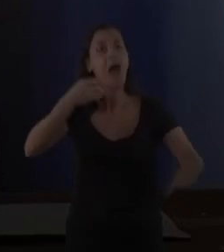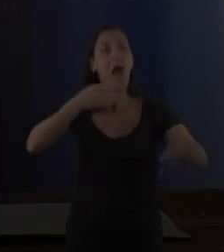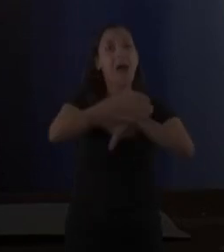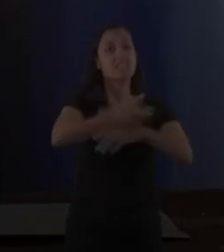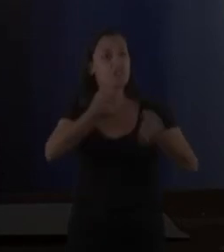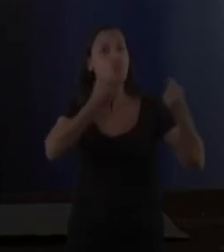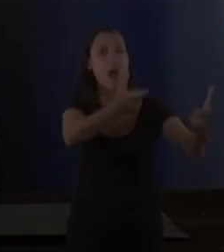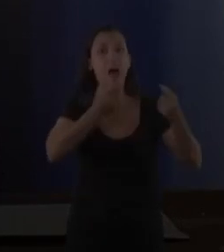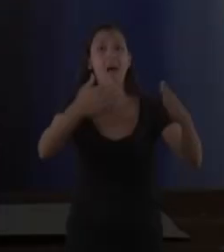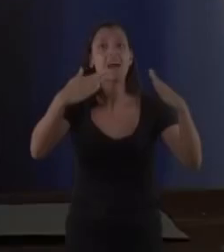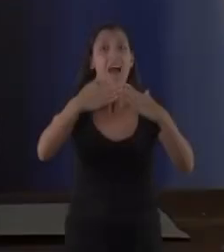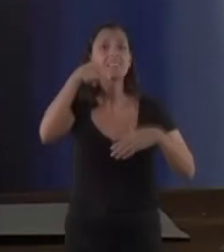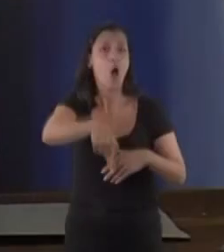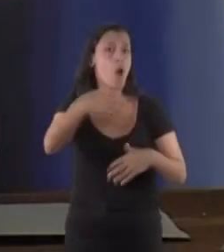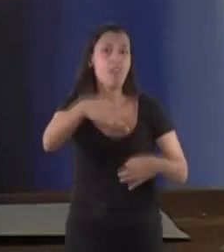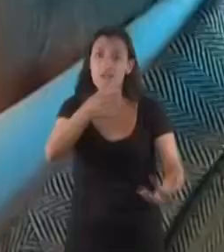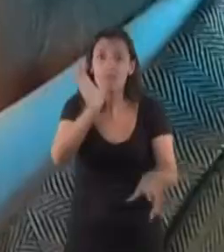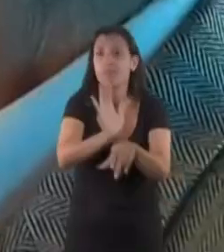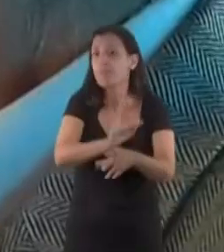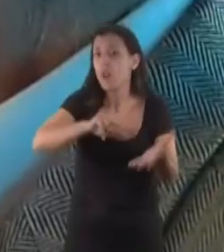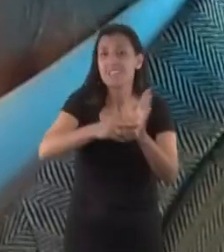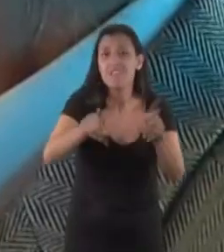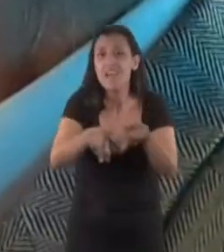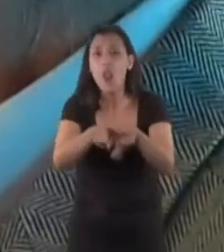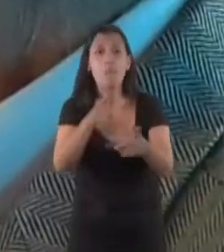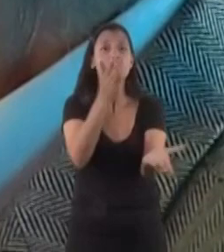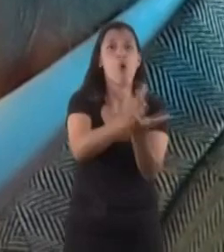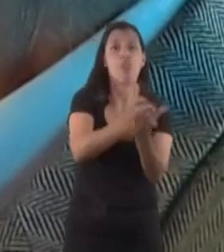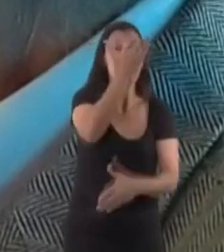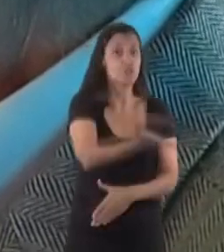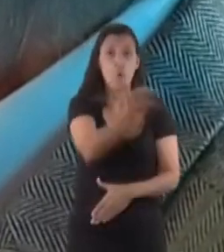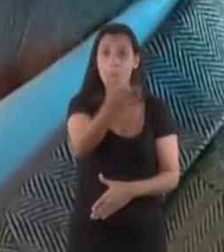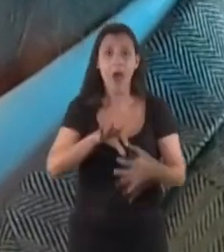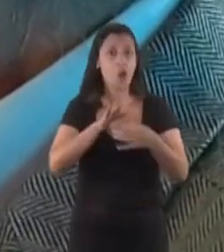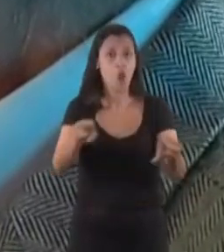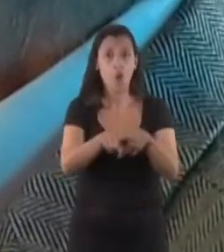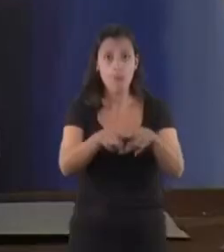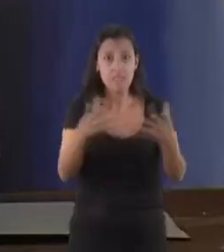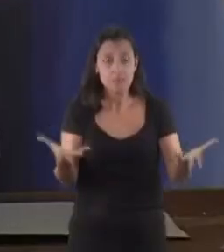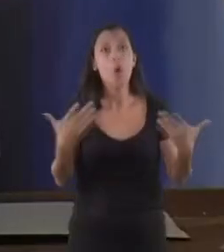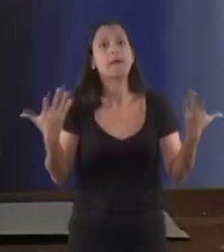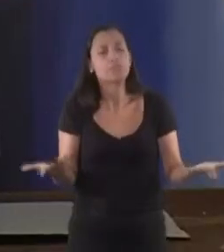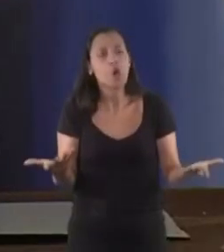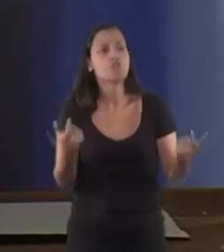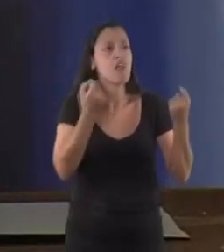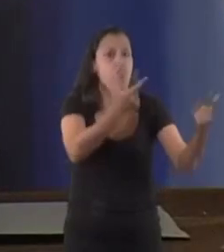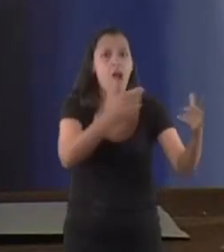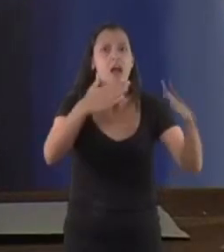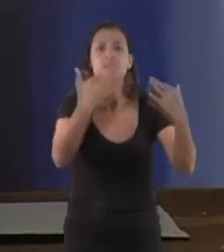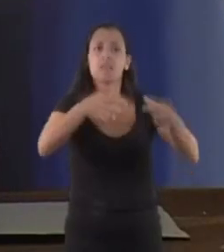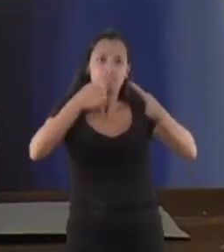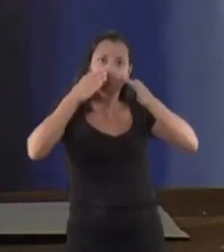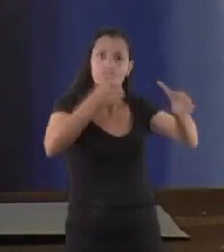vivienda hoy en día es un derecho humano. Es un derecho humano. Y por lo tanto debe ser atendido como